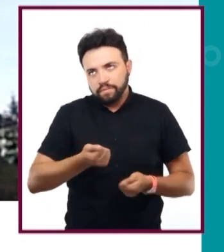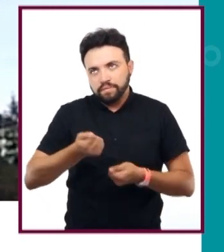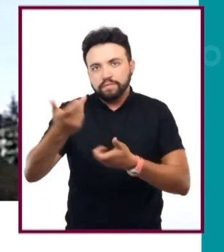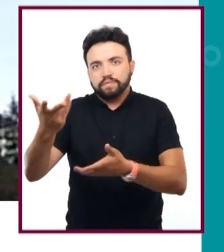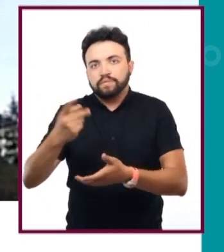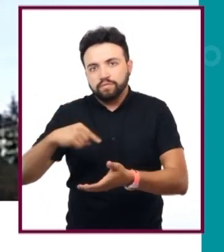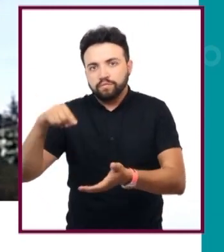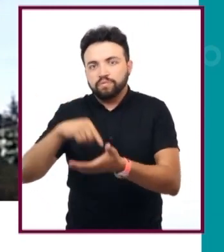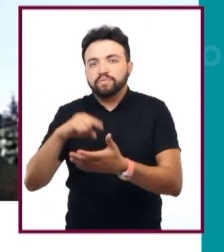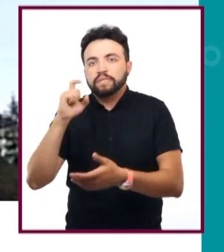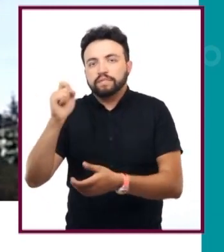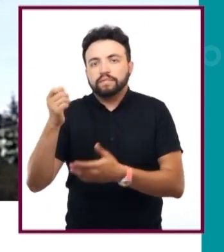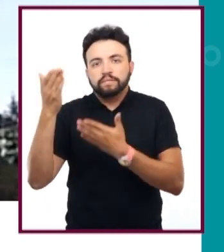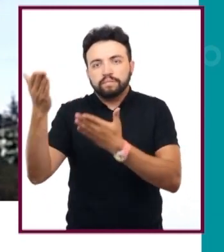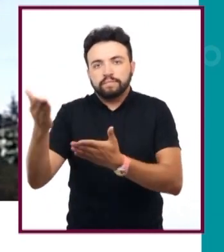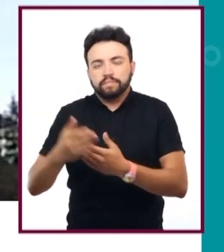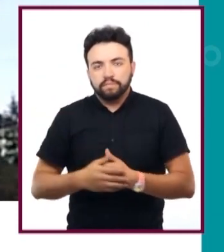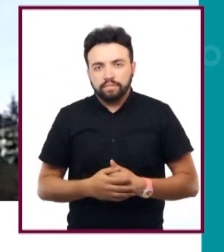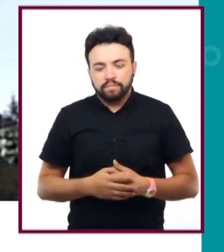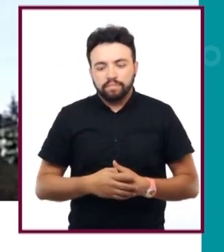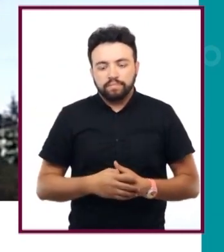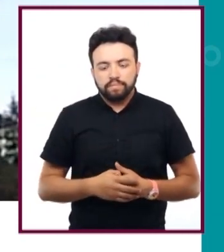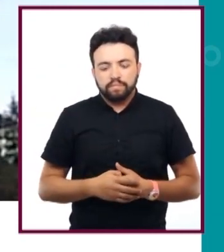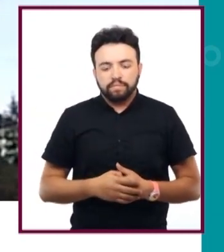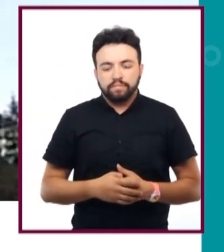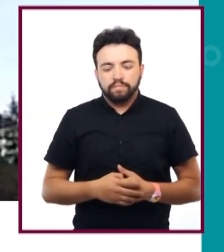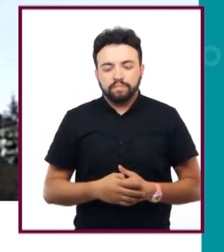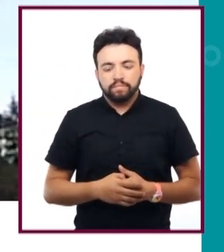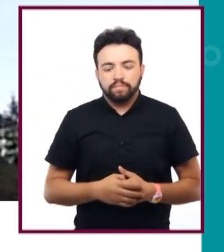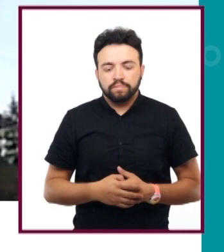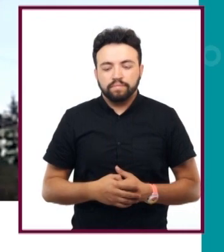y nada más hay que llevarlo.